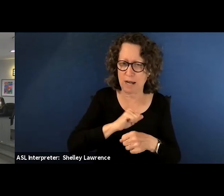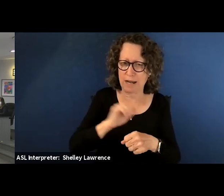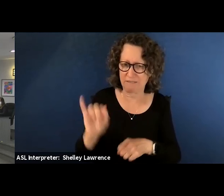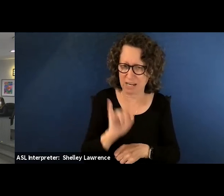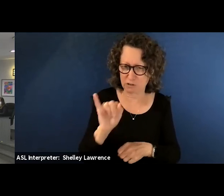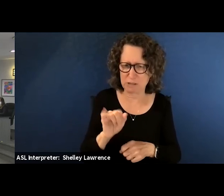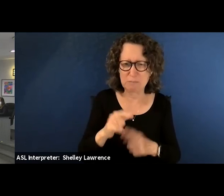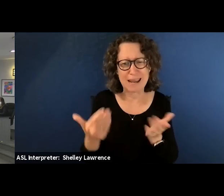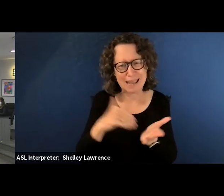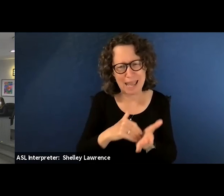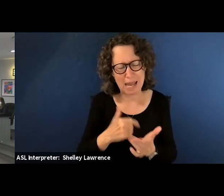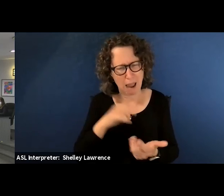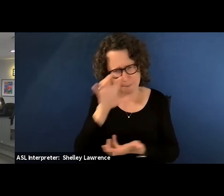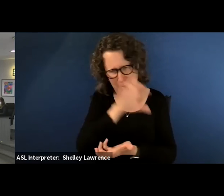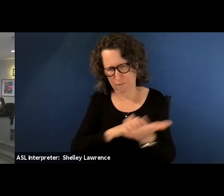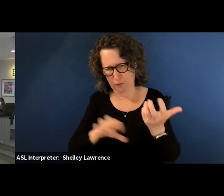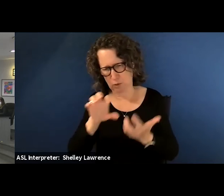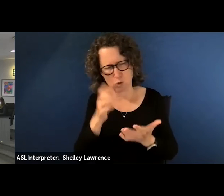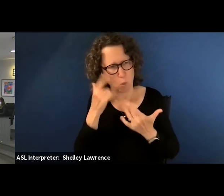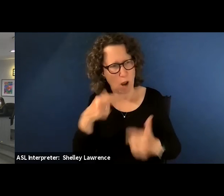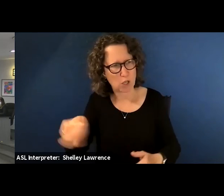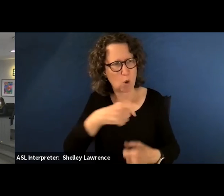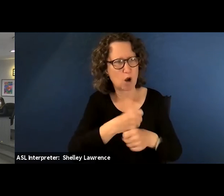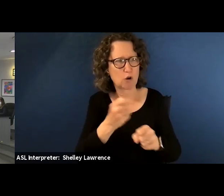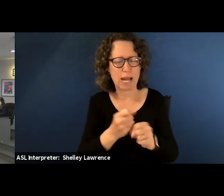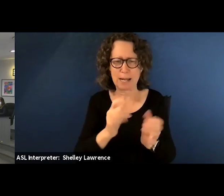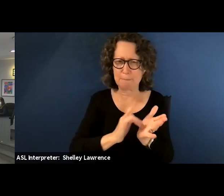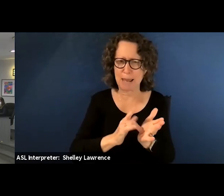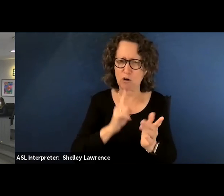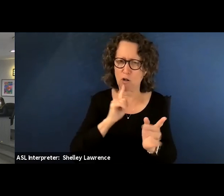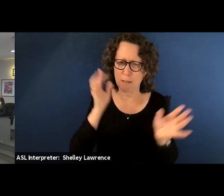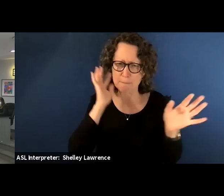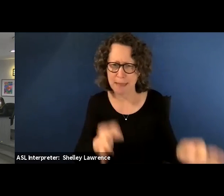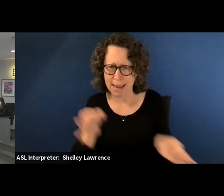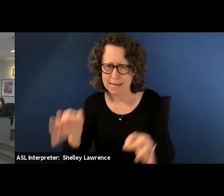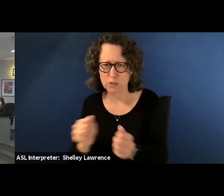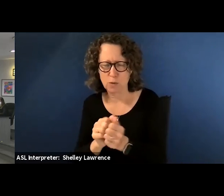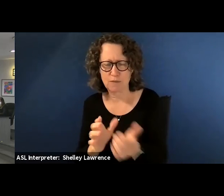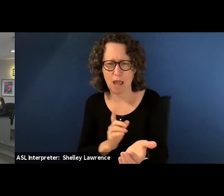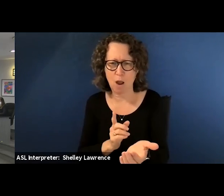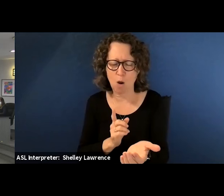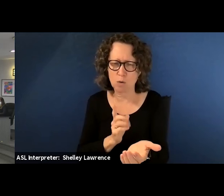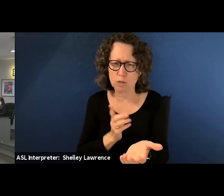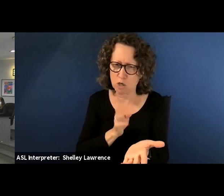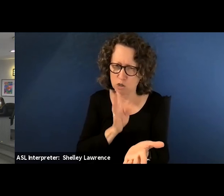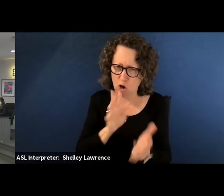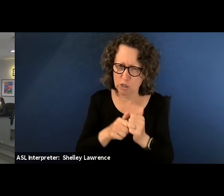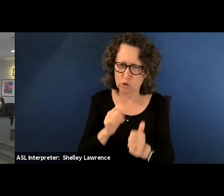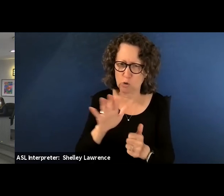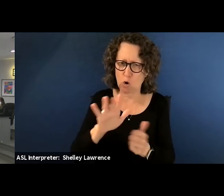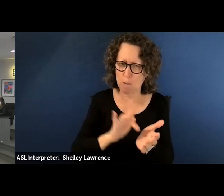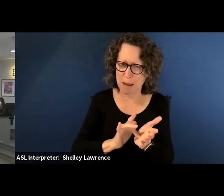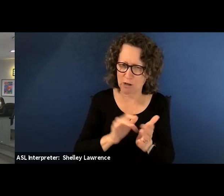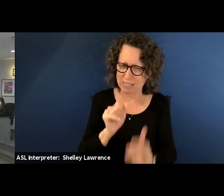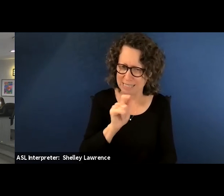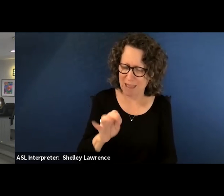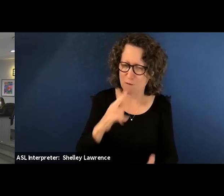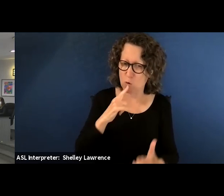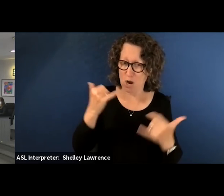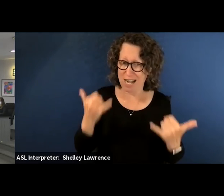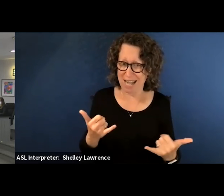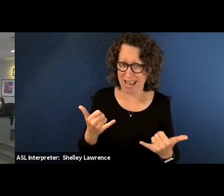qué antecedentes o qué otras enfermedades tenía. Entonces, a mí me confunde por qué ustedes están